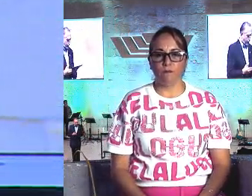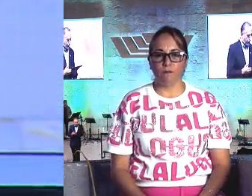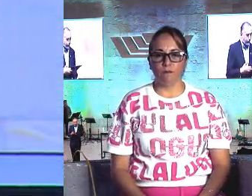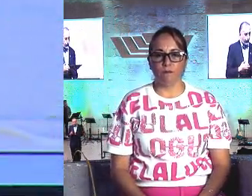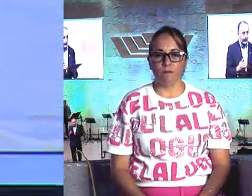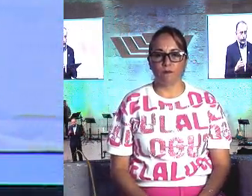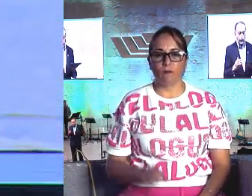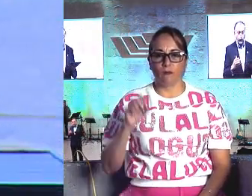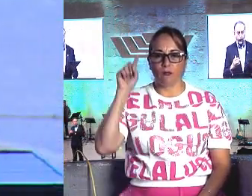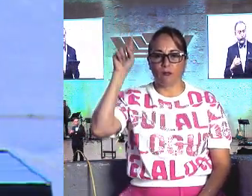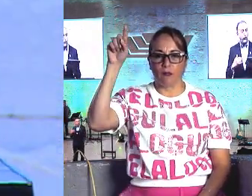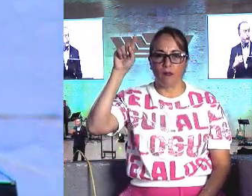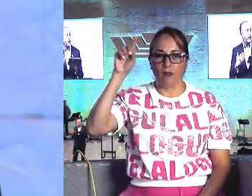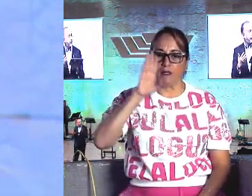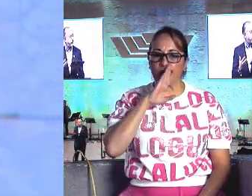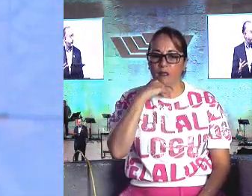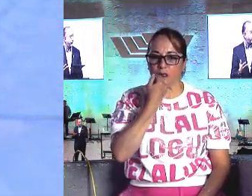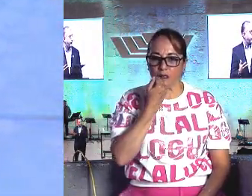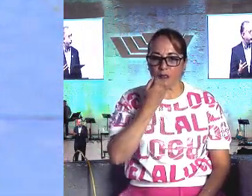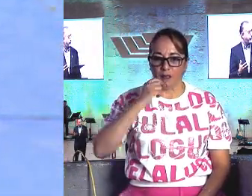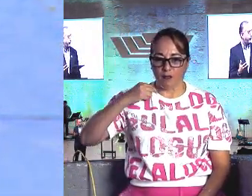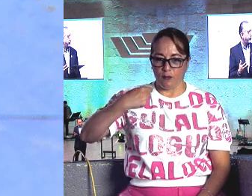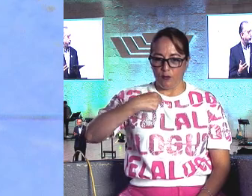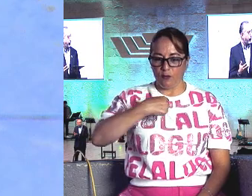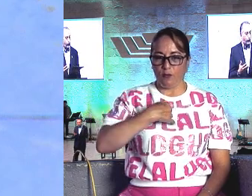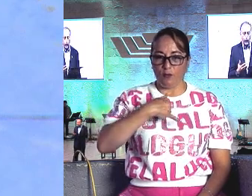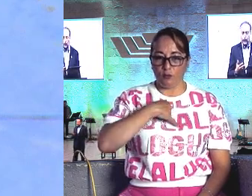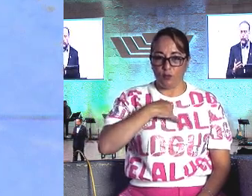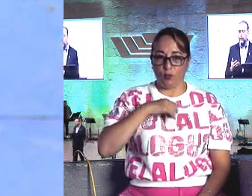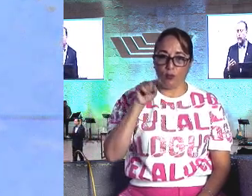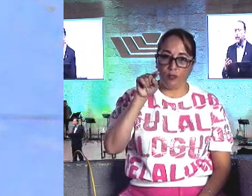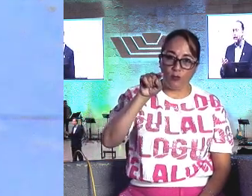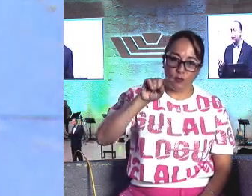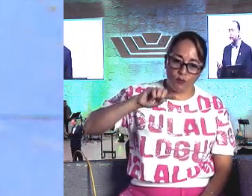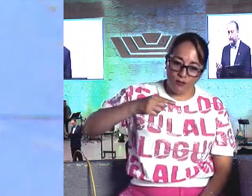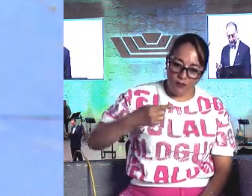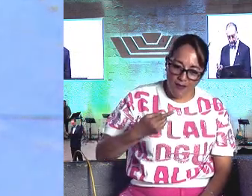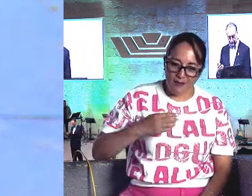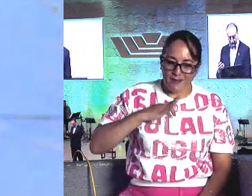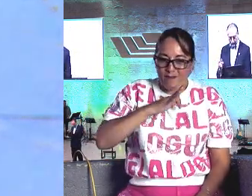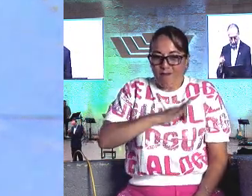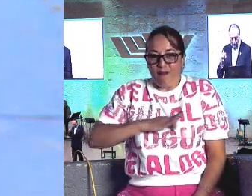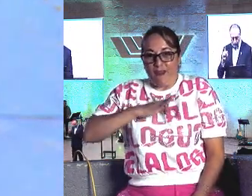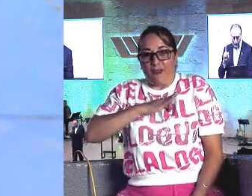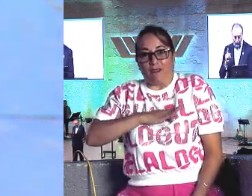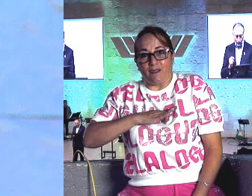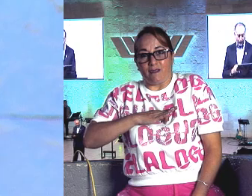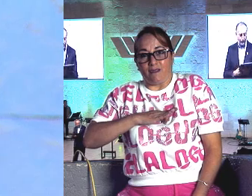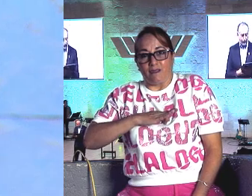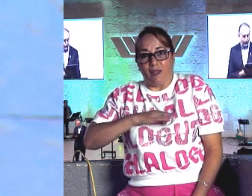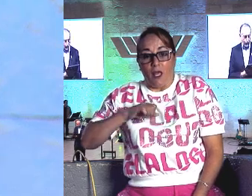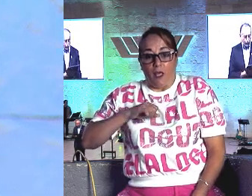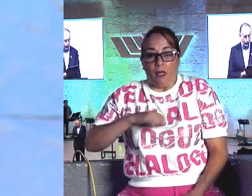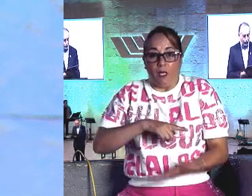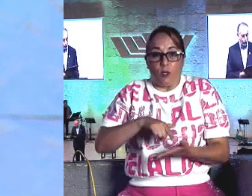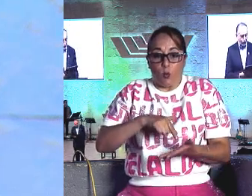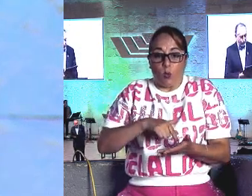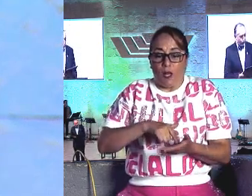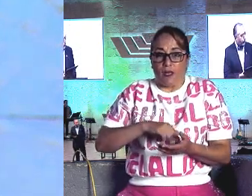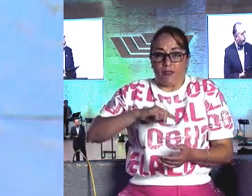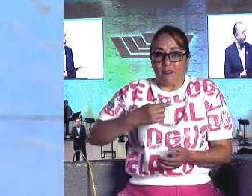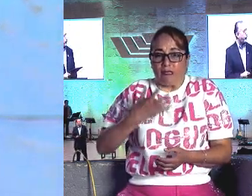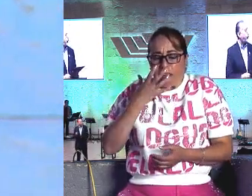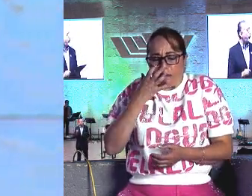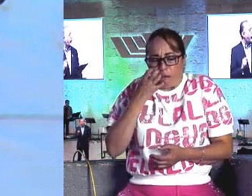Él quiere que yo pueda ser feliz en lugar de vivir amargado. Fíjate lo que dice el Salmo